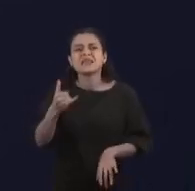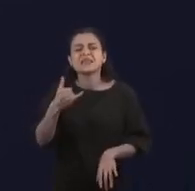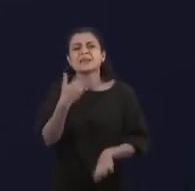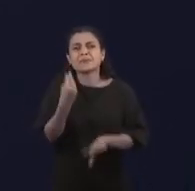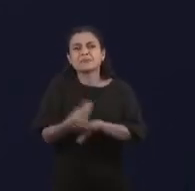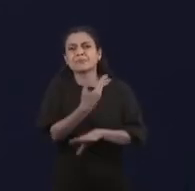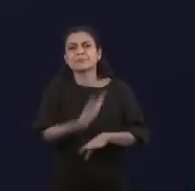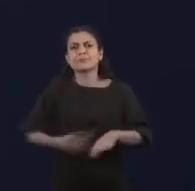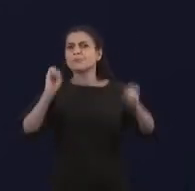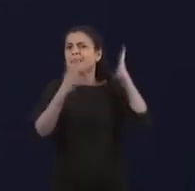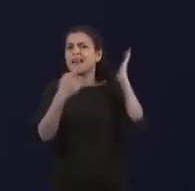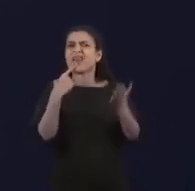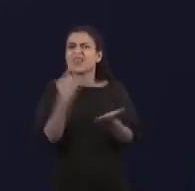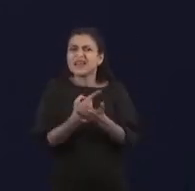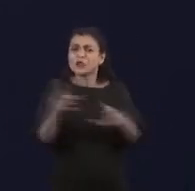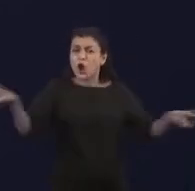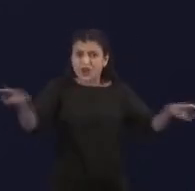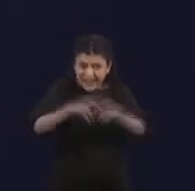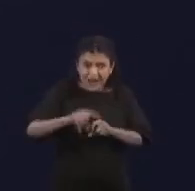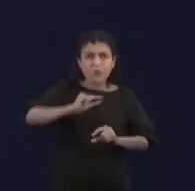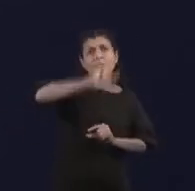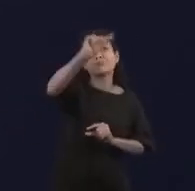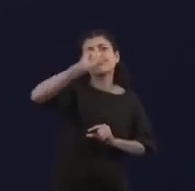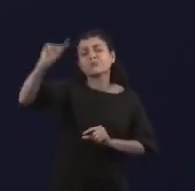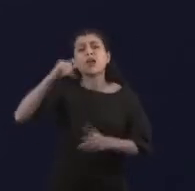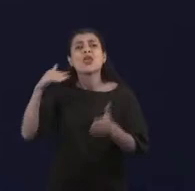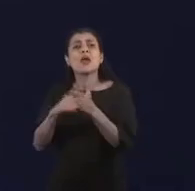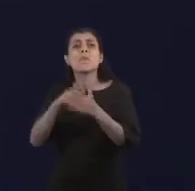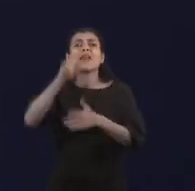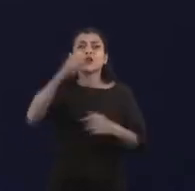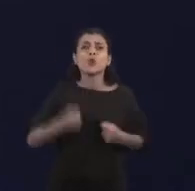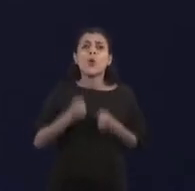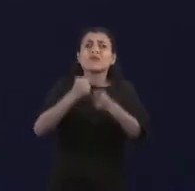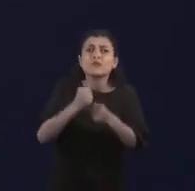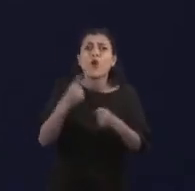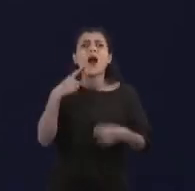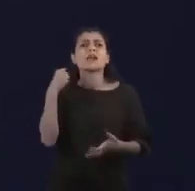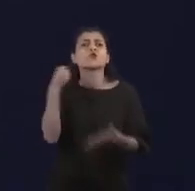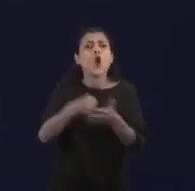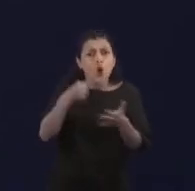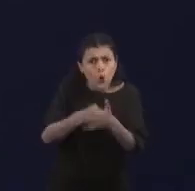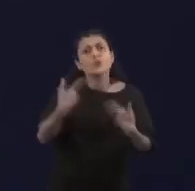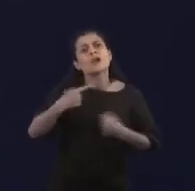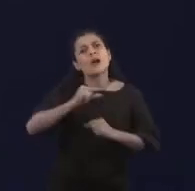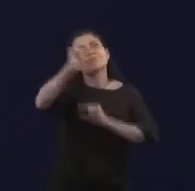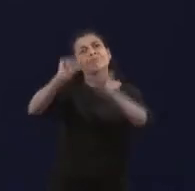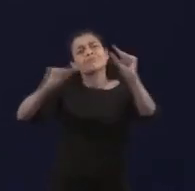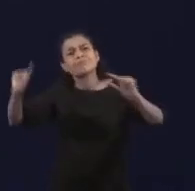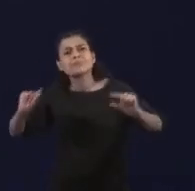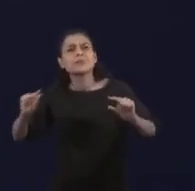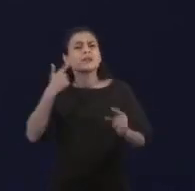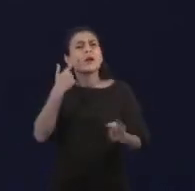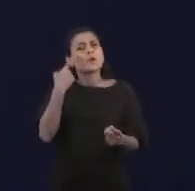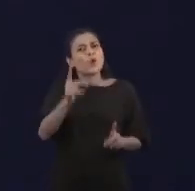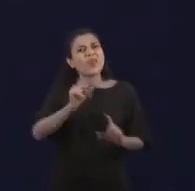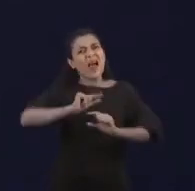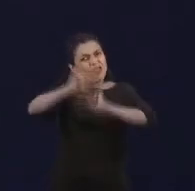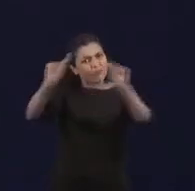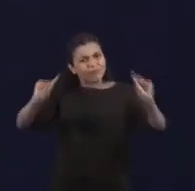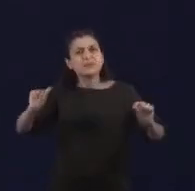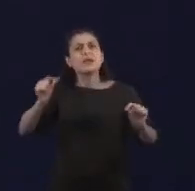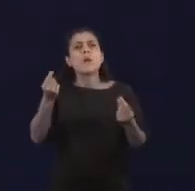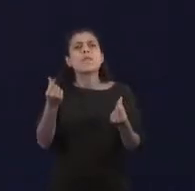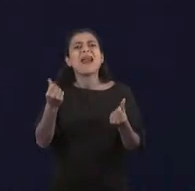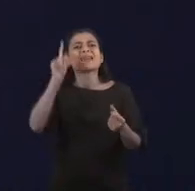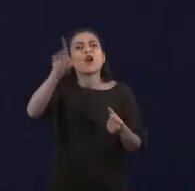esfuerzo y sacrificio, y la plata de la corrupción que vuelve a la gente, ¿no? Porque no es plata del corrupto, sino que es plata de la gente y